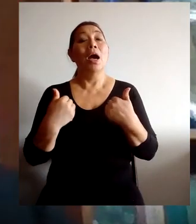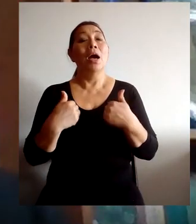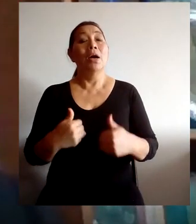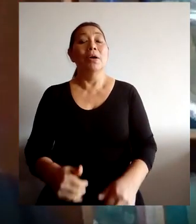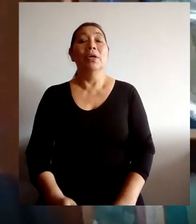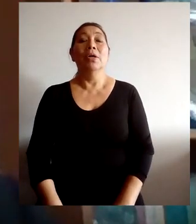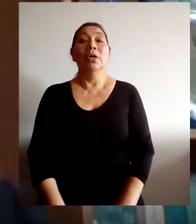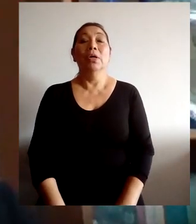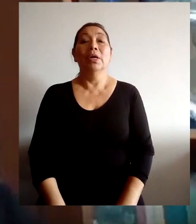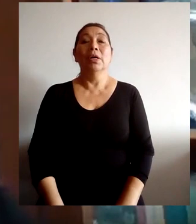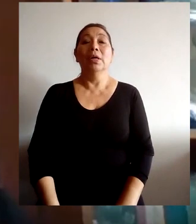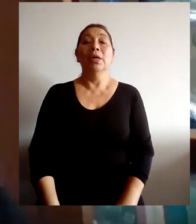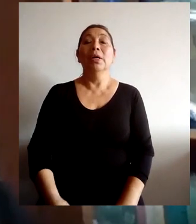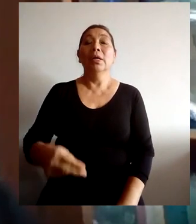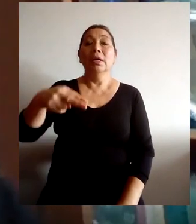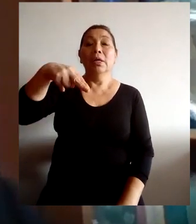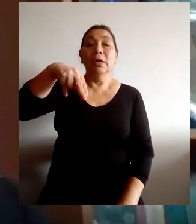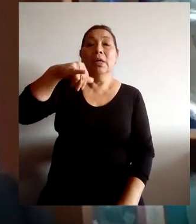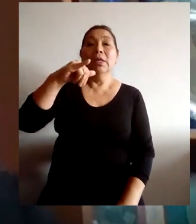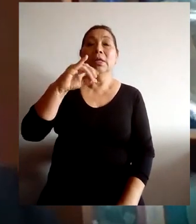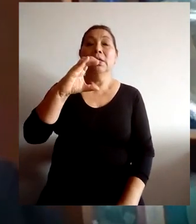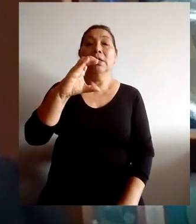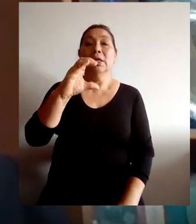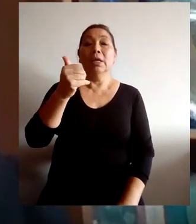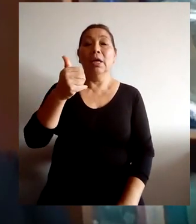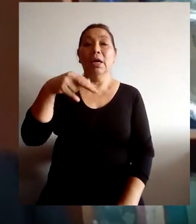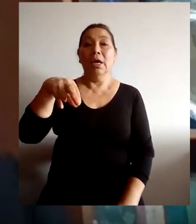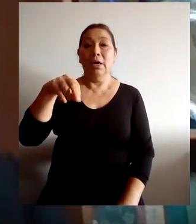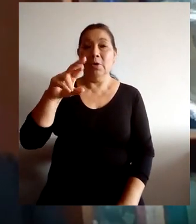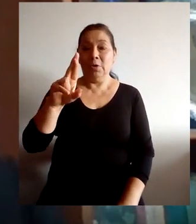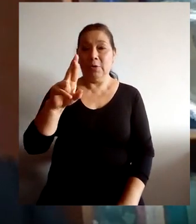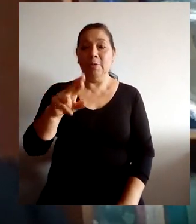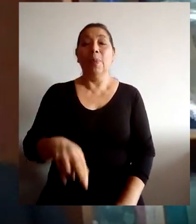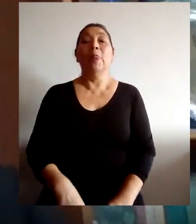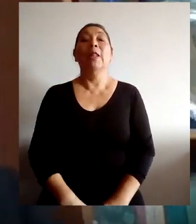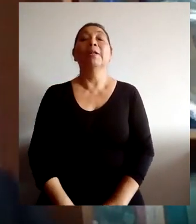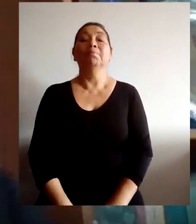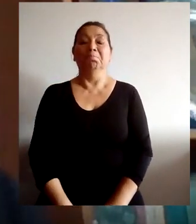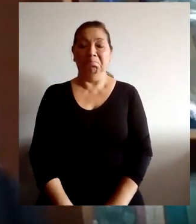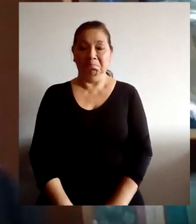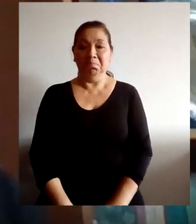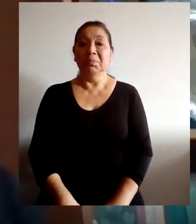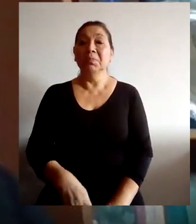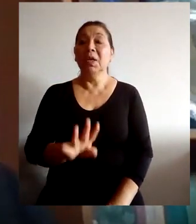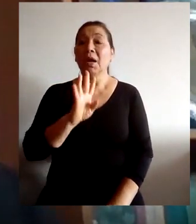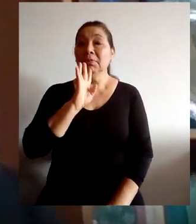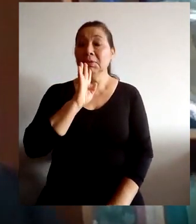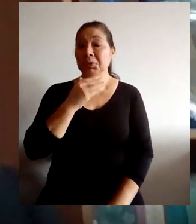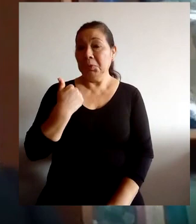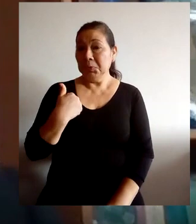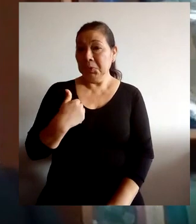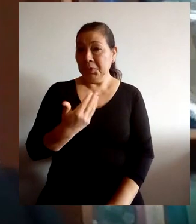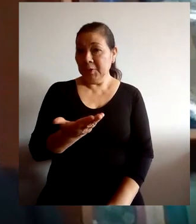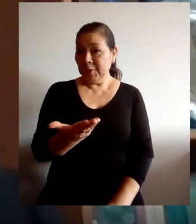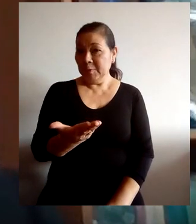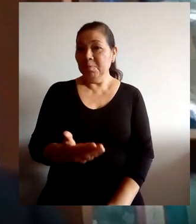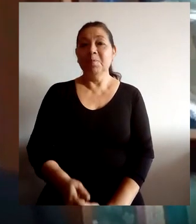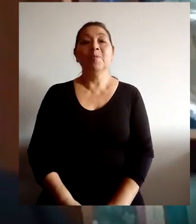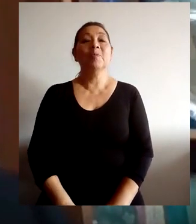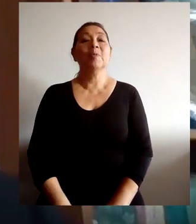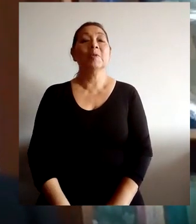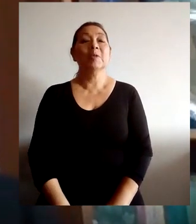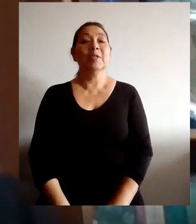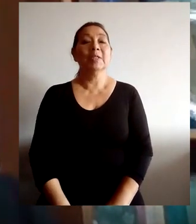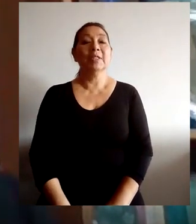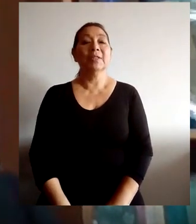Señor abogado, ¿puede usted hacer uso de la palabra para informar